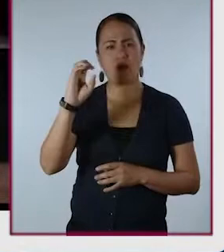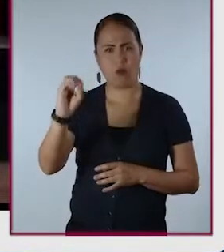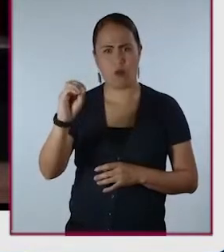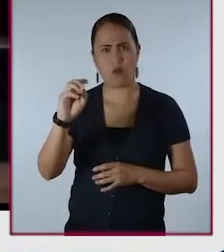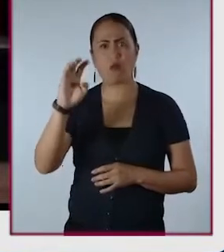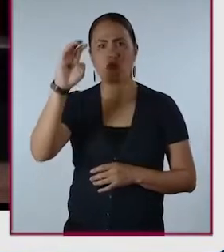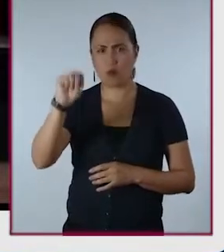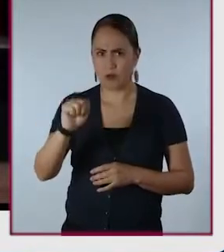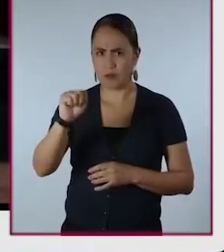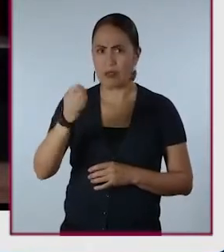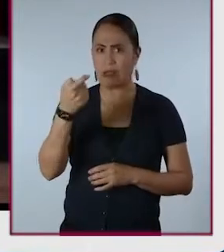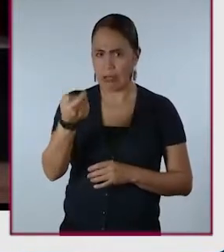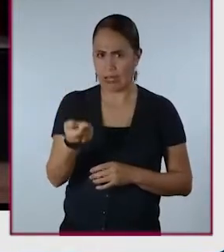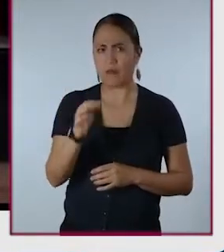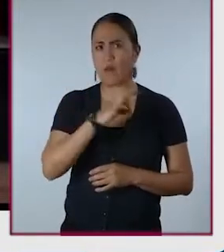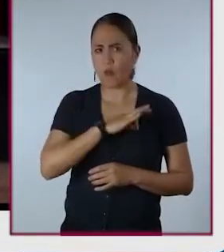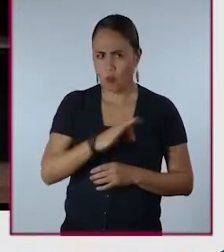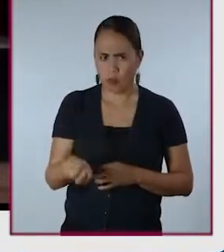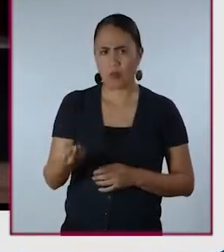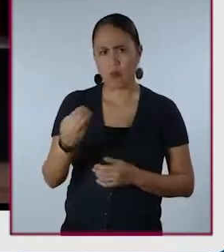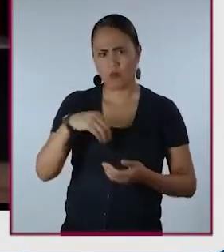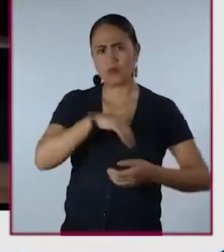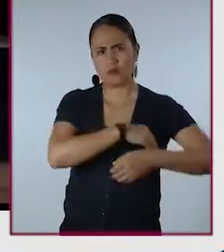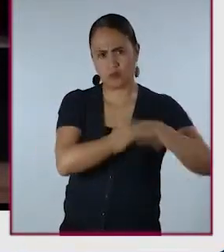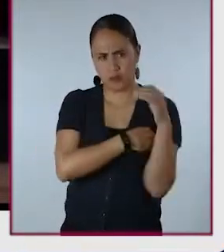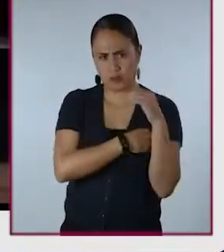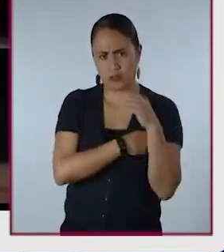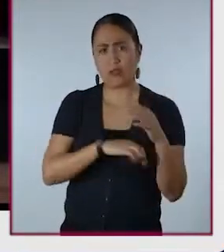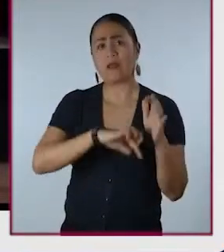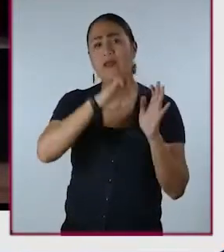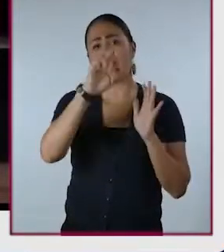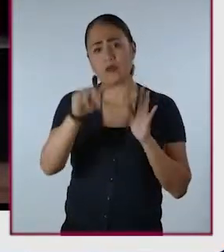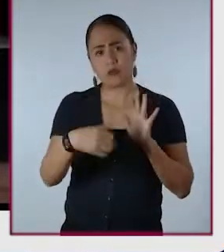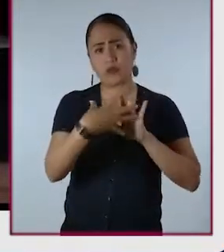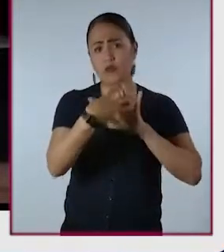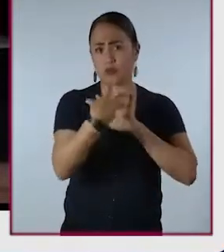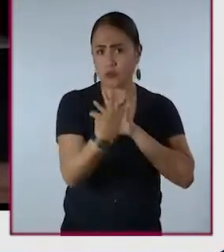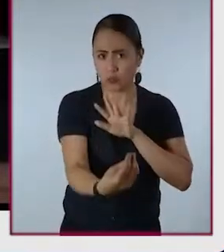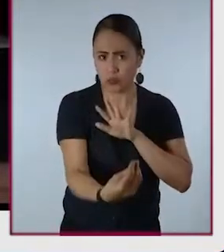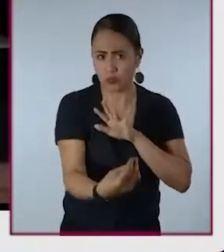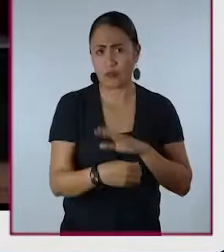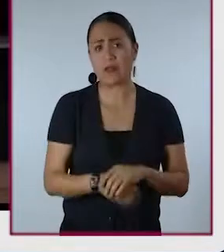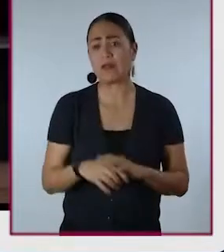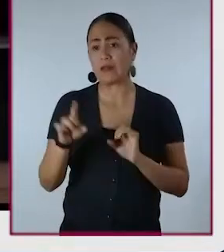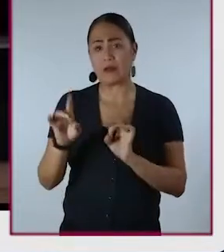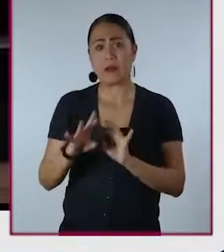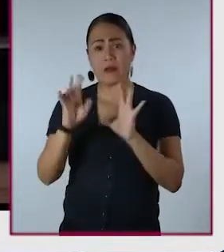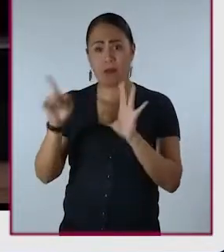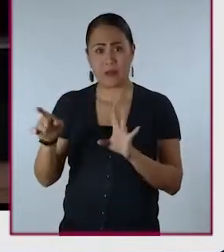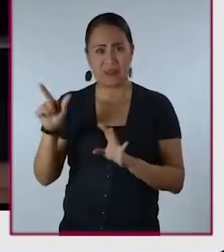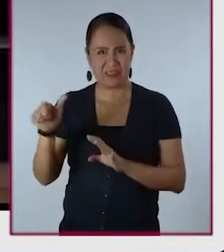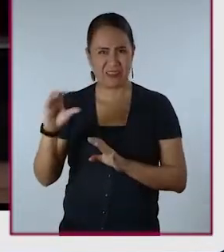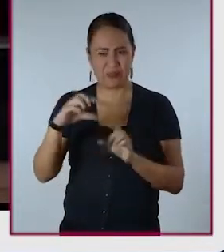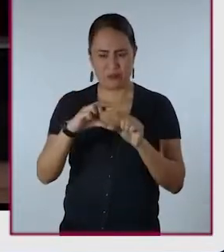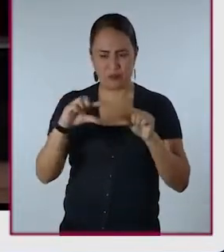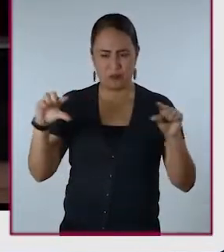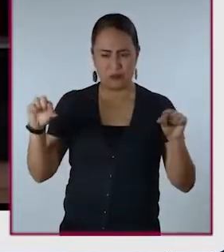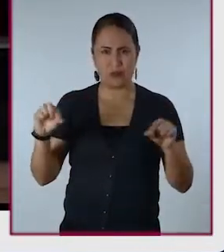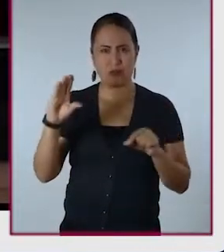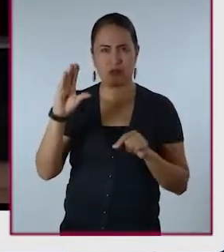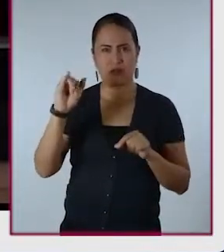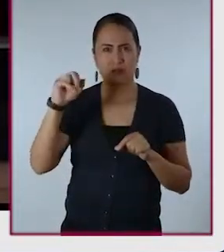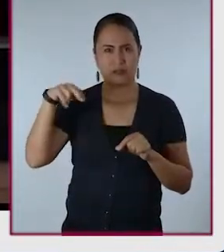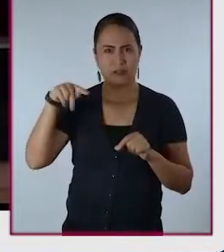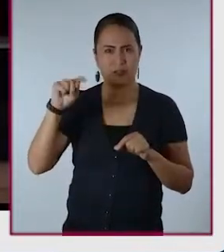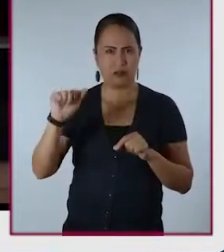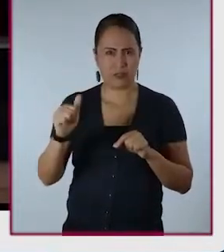LTO-9. Y esas cintas a su vez tienen un espejo. Y si algo pasa con una de esas cintas, entonces